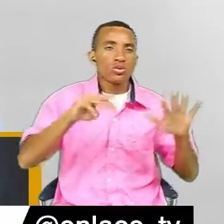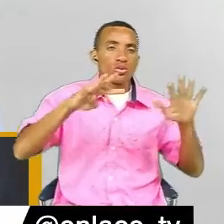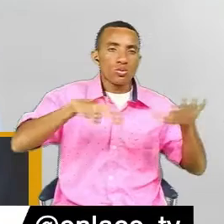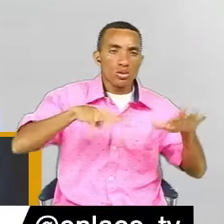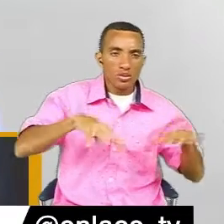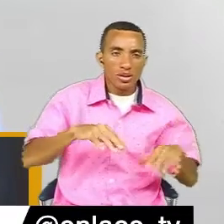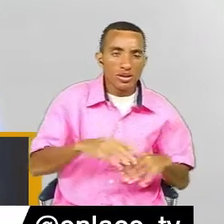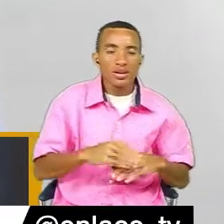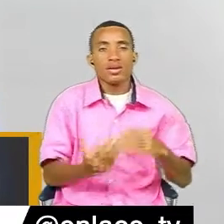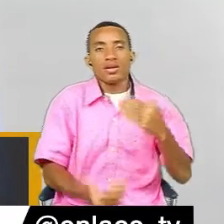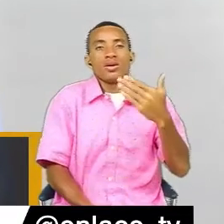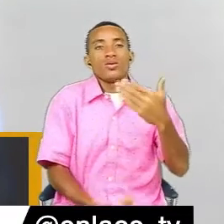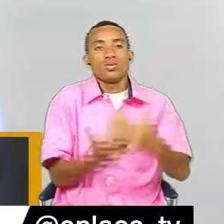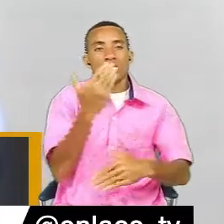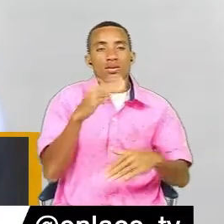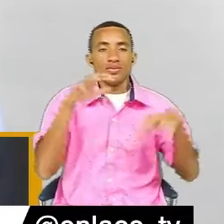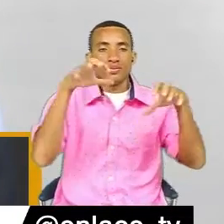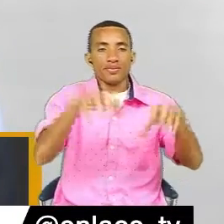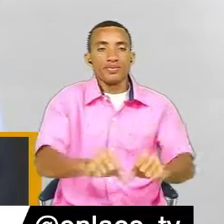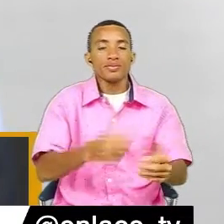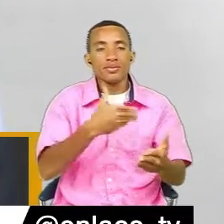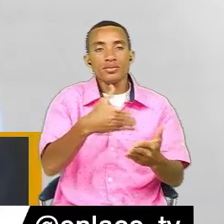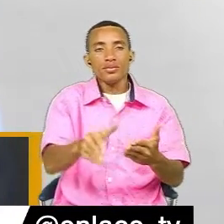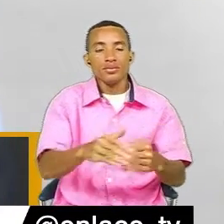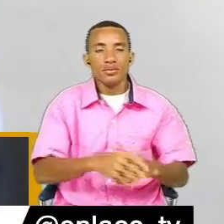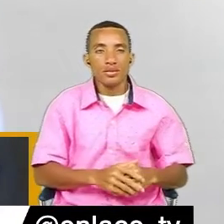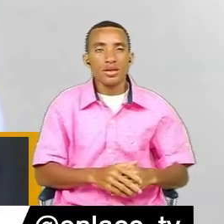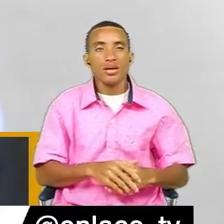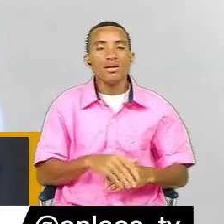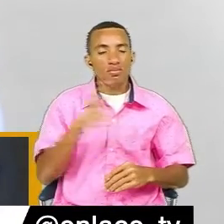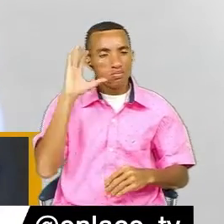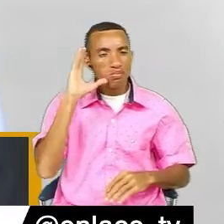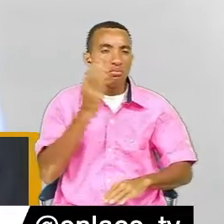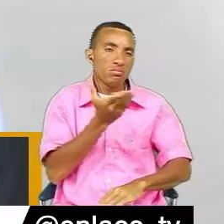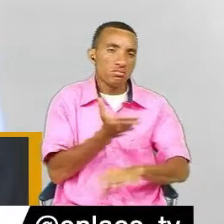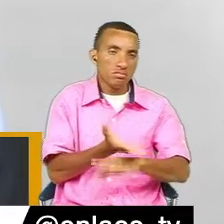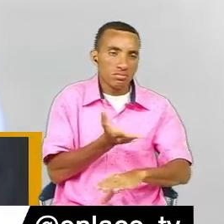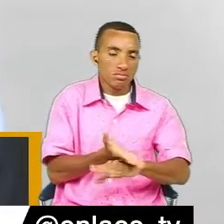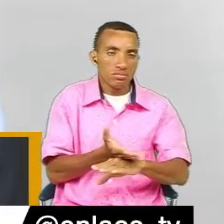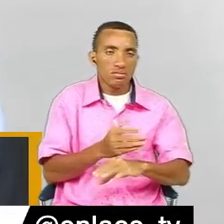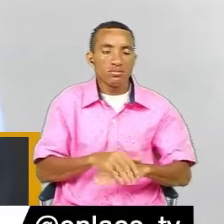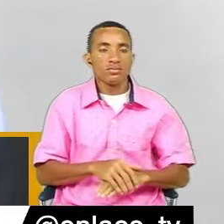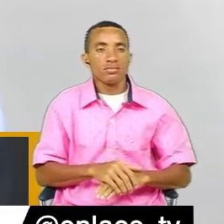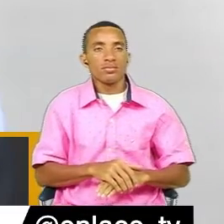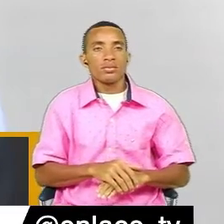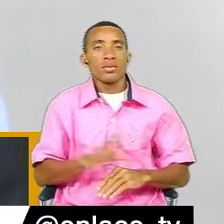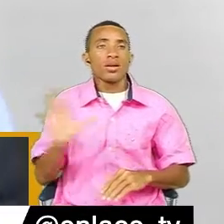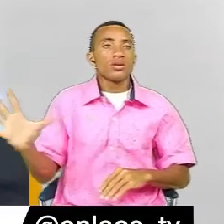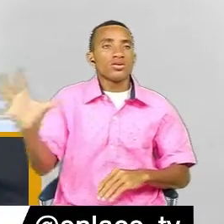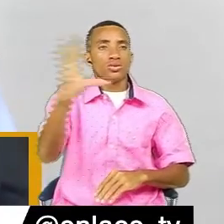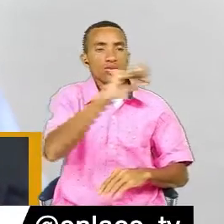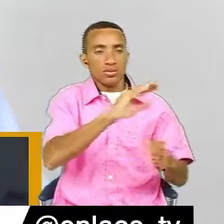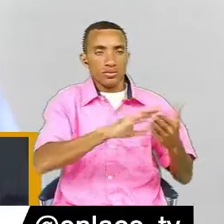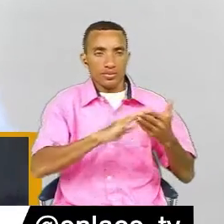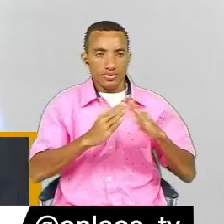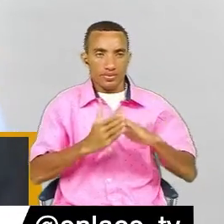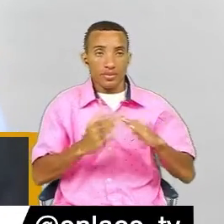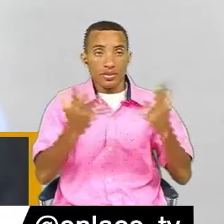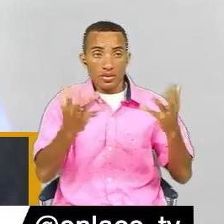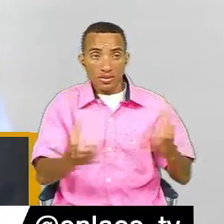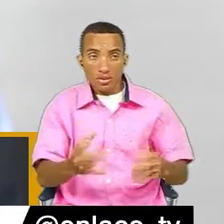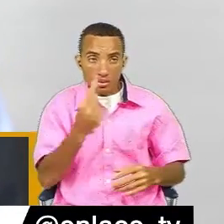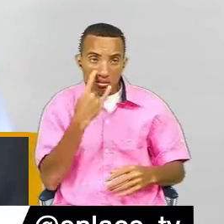del nuevo lote. Tenemos conocimiento que existe una propuesta a nivel de toda la comunidad para que el que está interesado